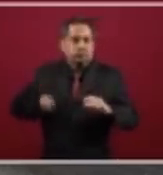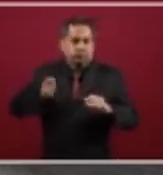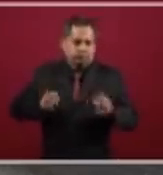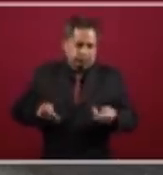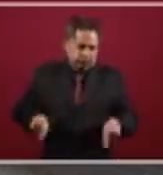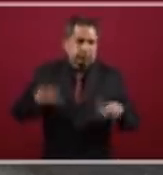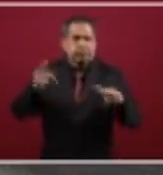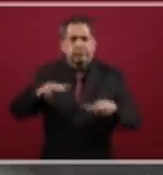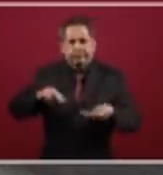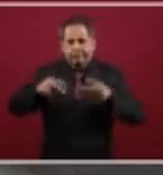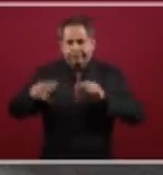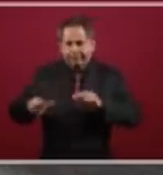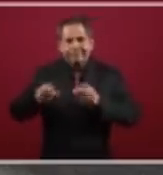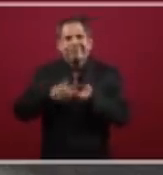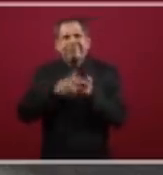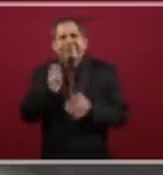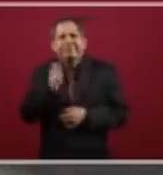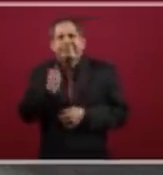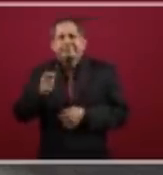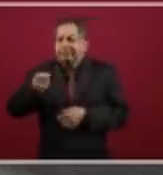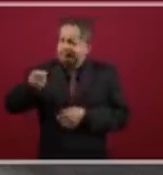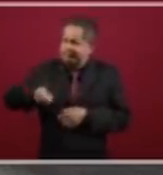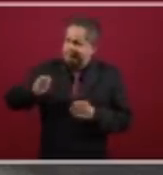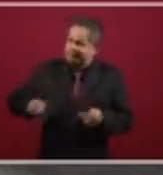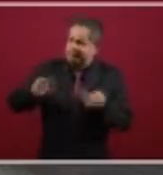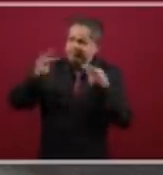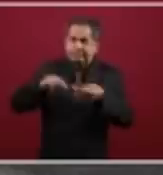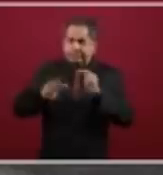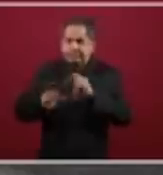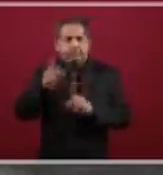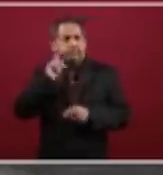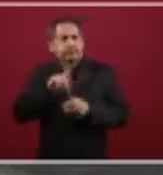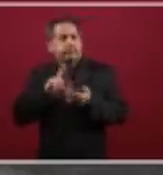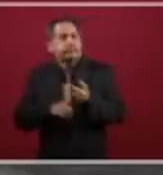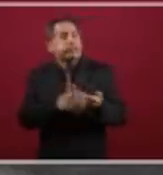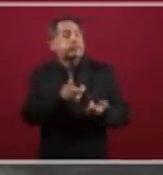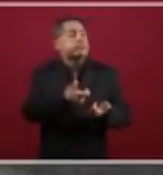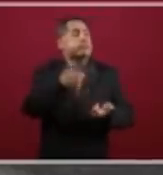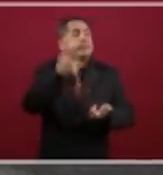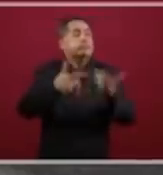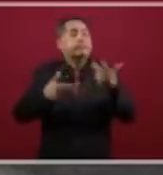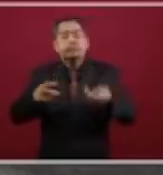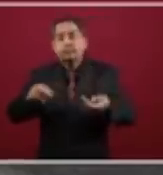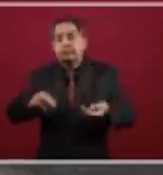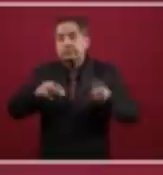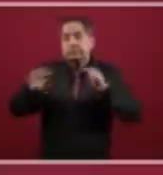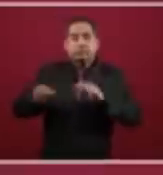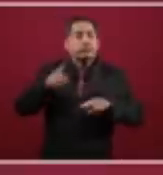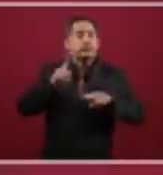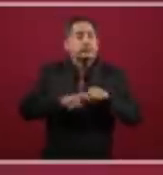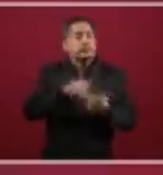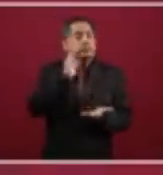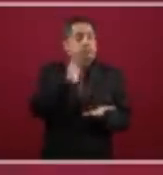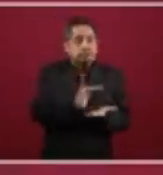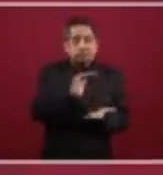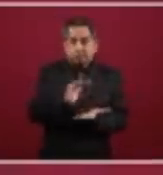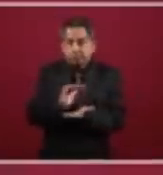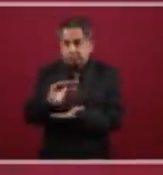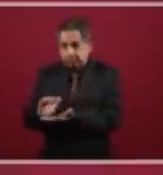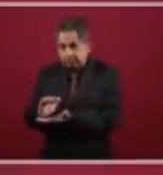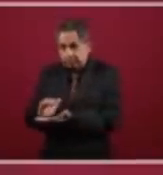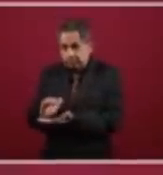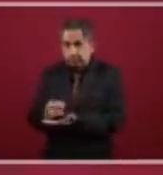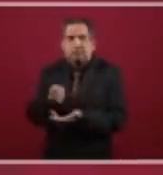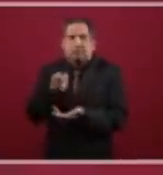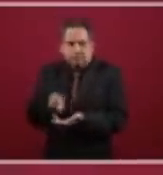inversa que se hizo, ¿qué quiere decir una subasta inversa? En las subastas normalmente es quién da más, aquí es quién da menos con mejor servicio. Y en